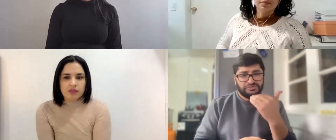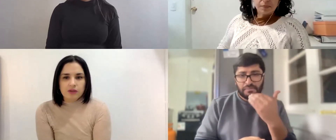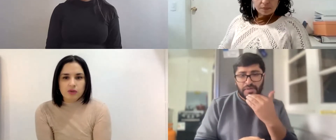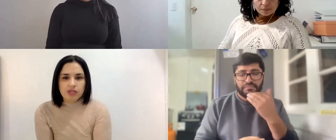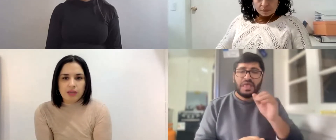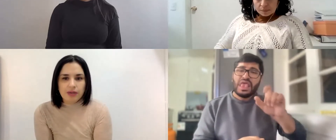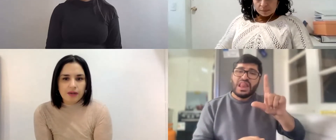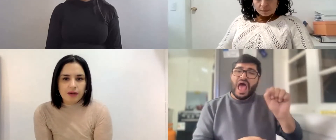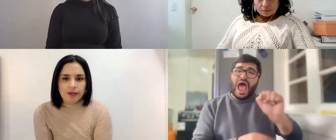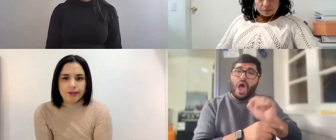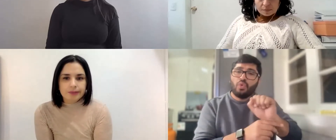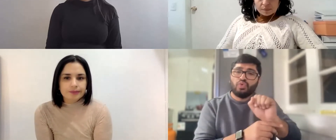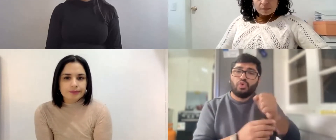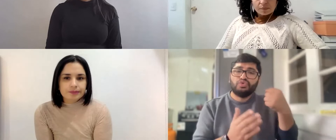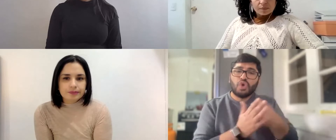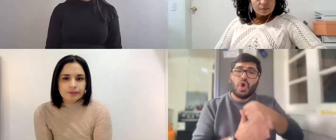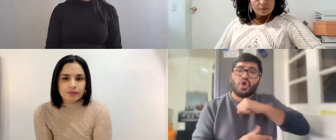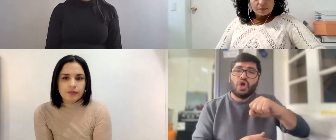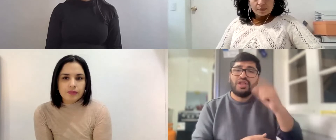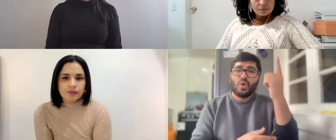ustedes piensan cuando usan la palabra,